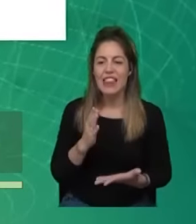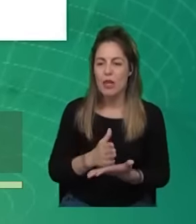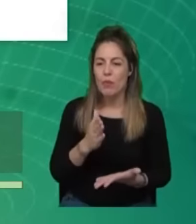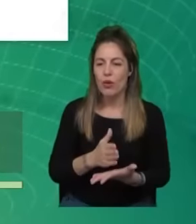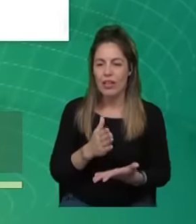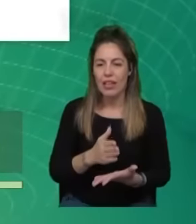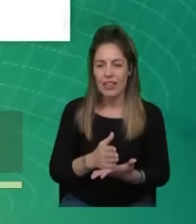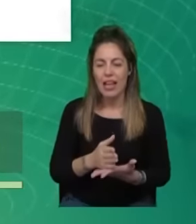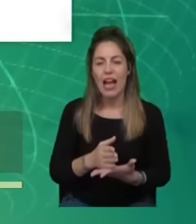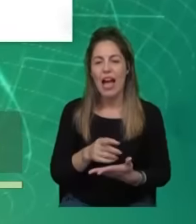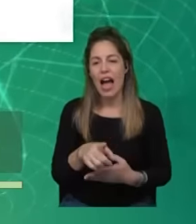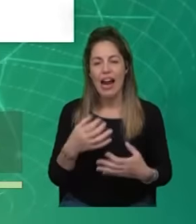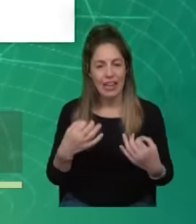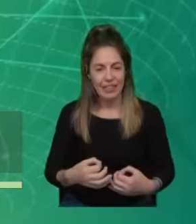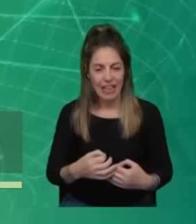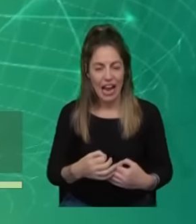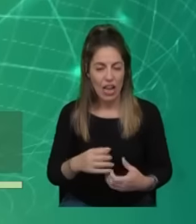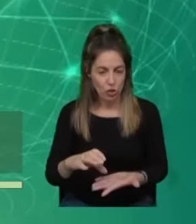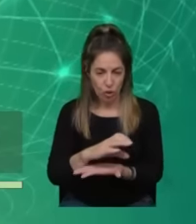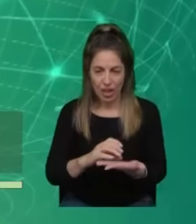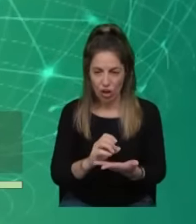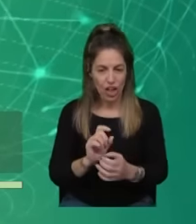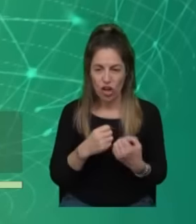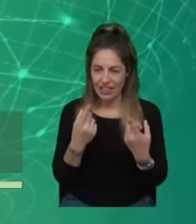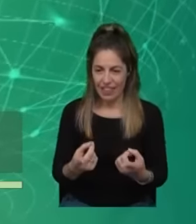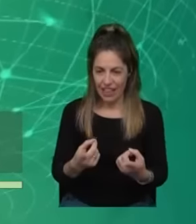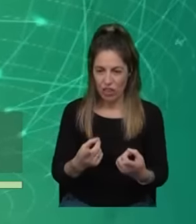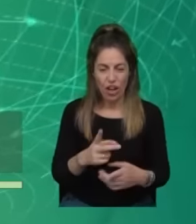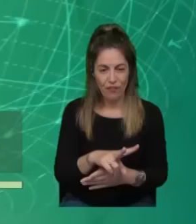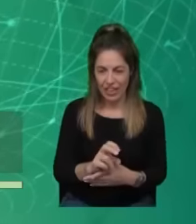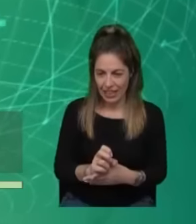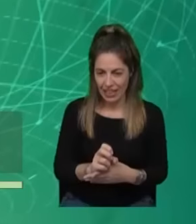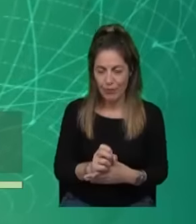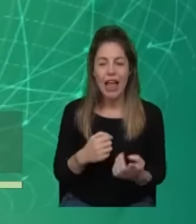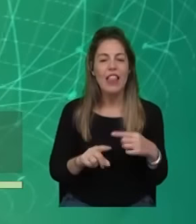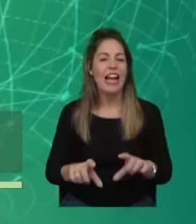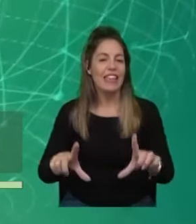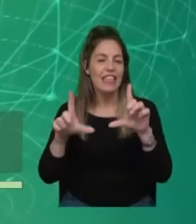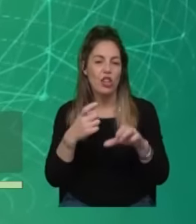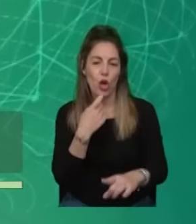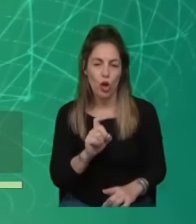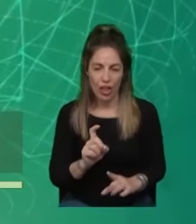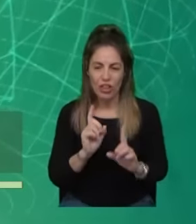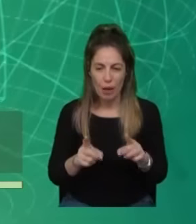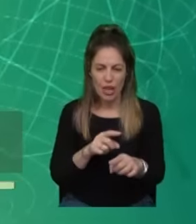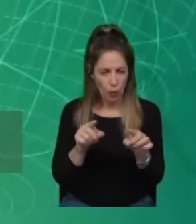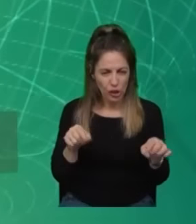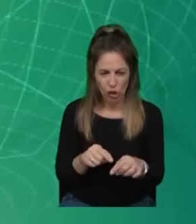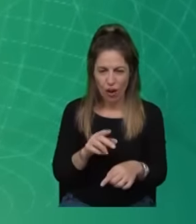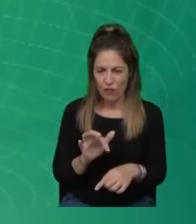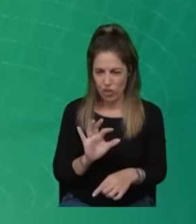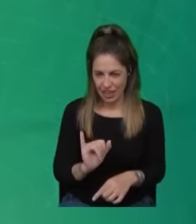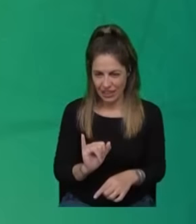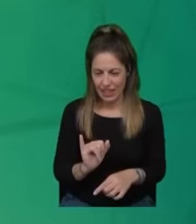Fiscalía General de la Nación no le está dando. Por su parte, el precandidato colorado Gabriel Gurméndez también había cuestionado a Fossati y al mismo